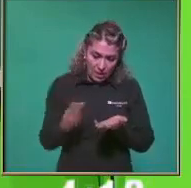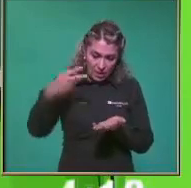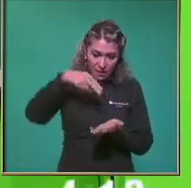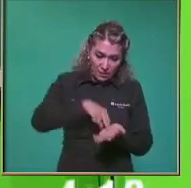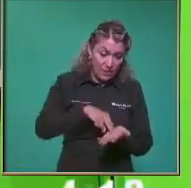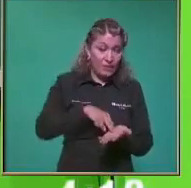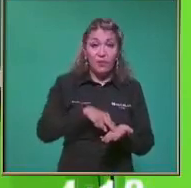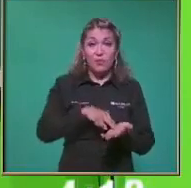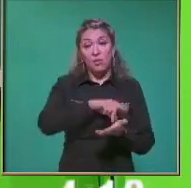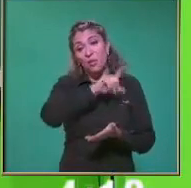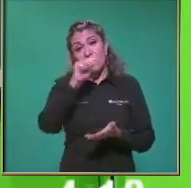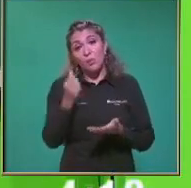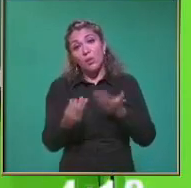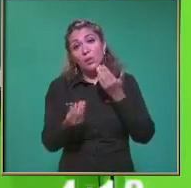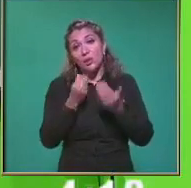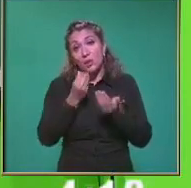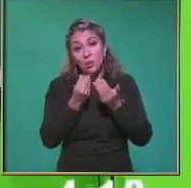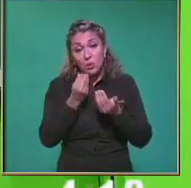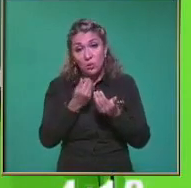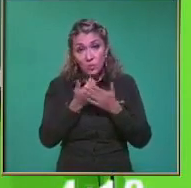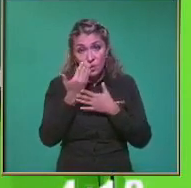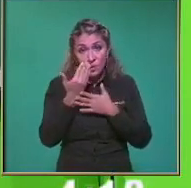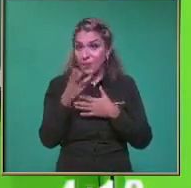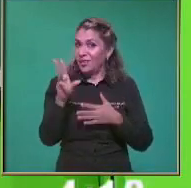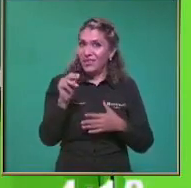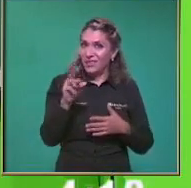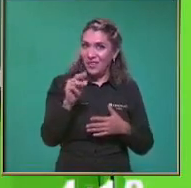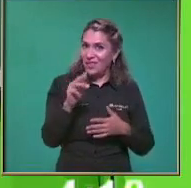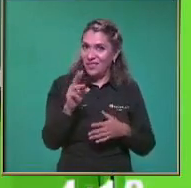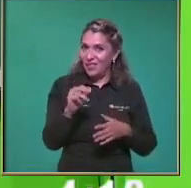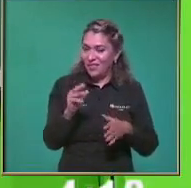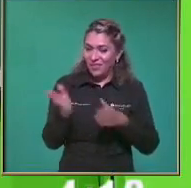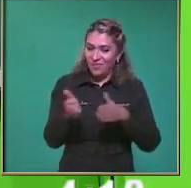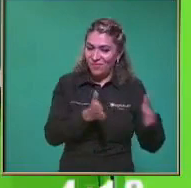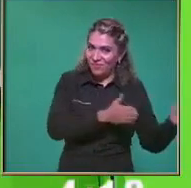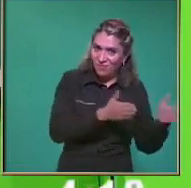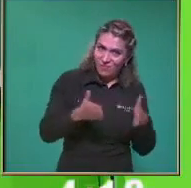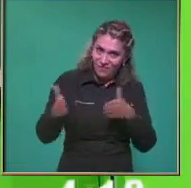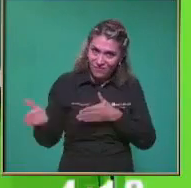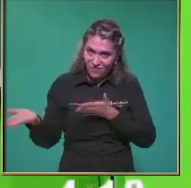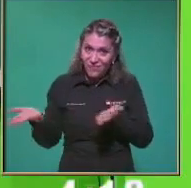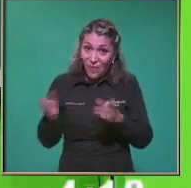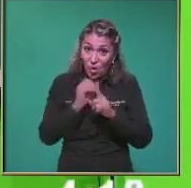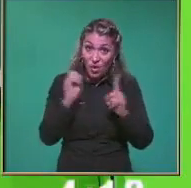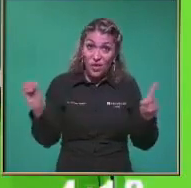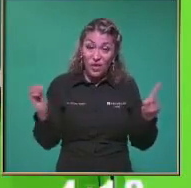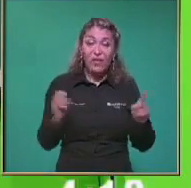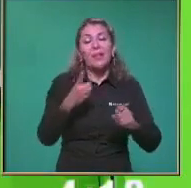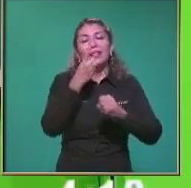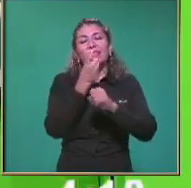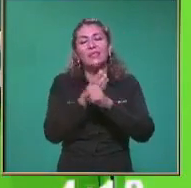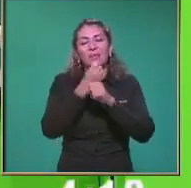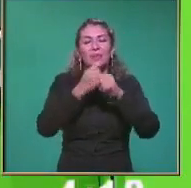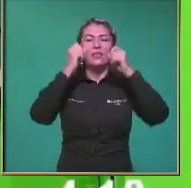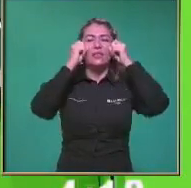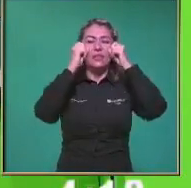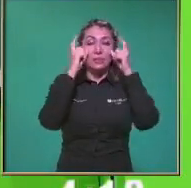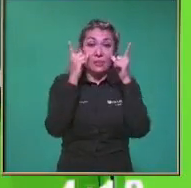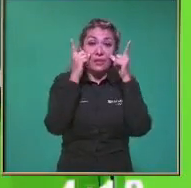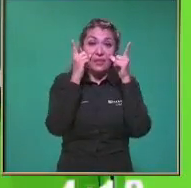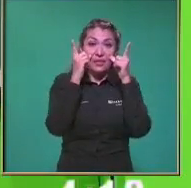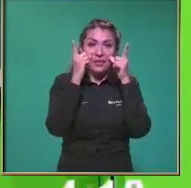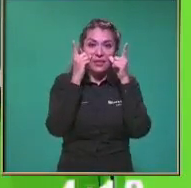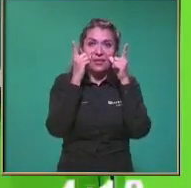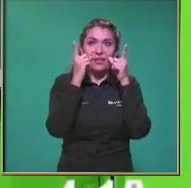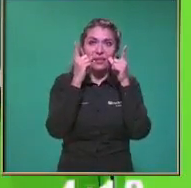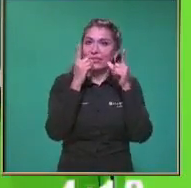error, porque no puedes hacer primero eso. ¿Qué tienes que hacer primero? Tienes que despertar, porque